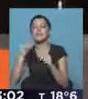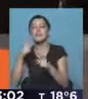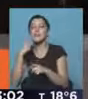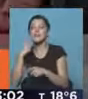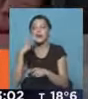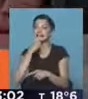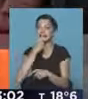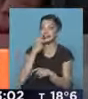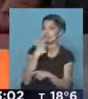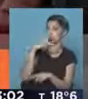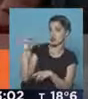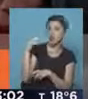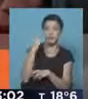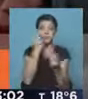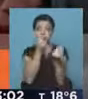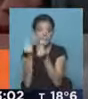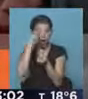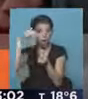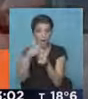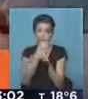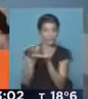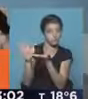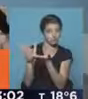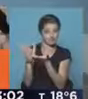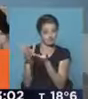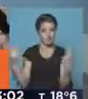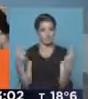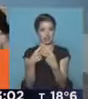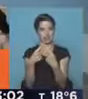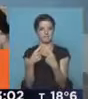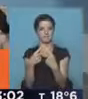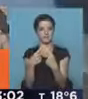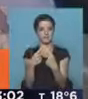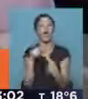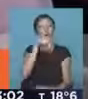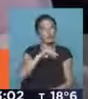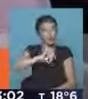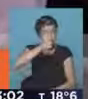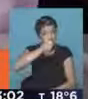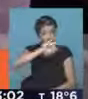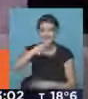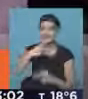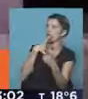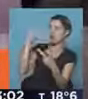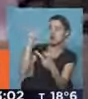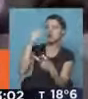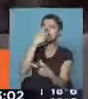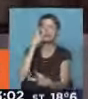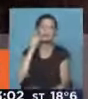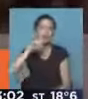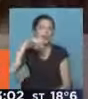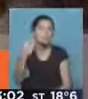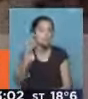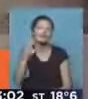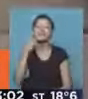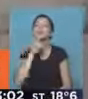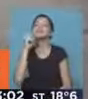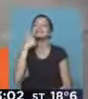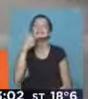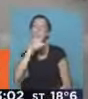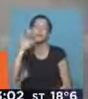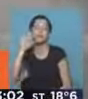que abandonar la zona euro. Tres días después de esta verdadera victoria pírrica, Tsipras se vio obligado a aceptar e impulsar